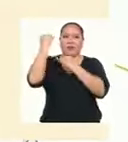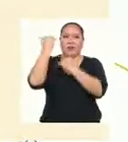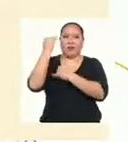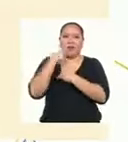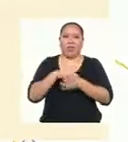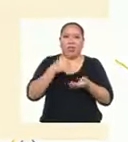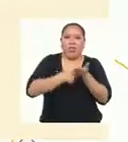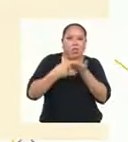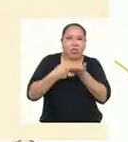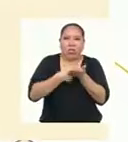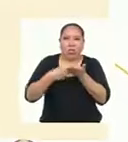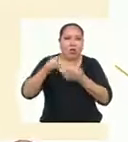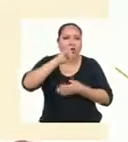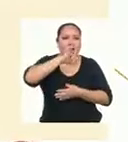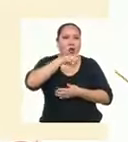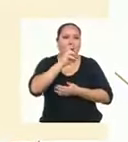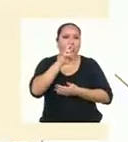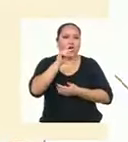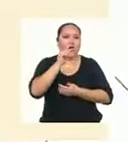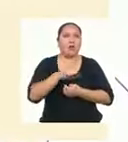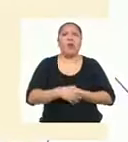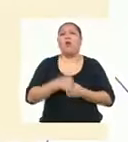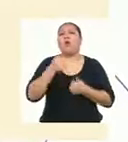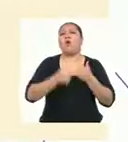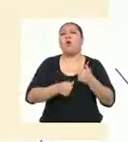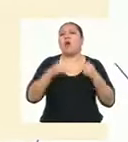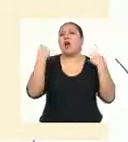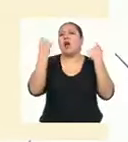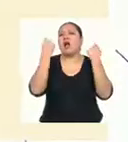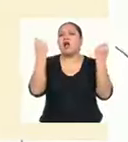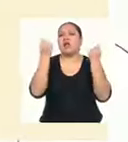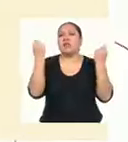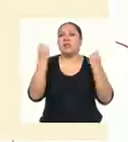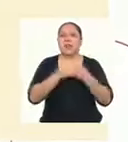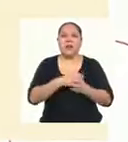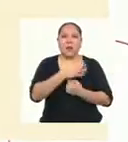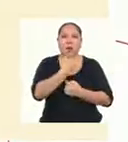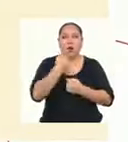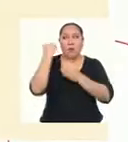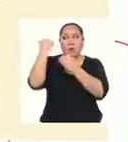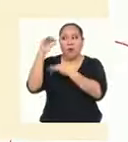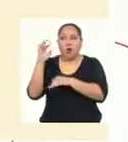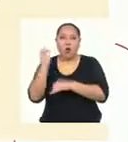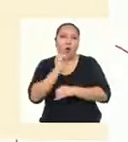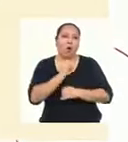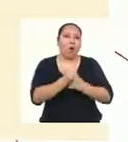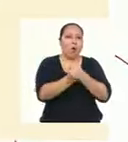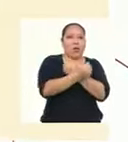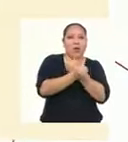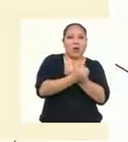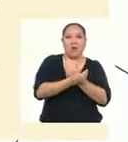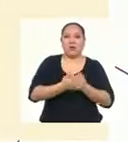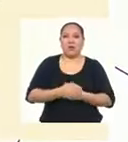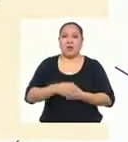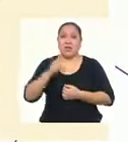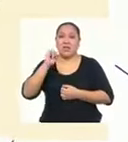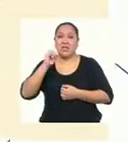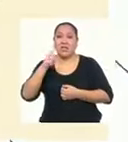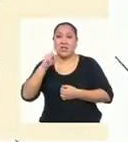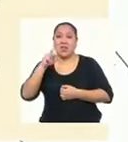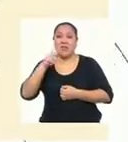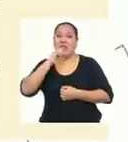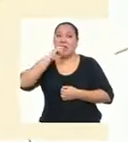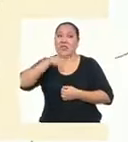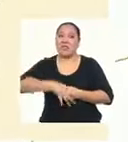comenzó a discutir con Jorge de cuál carnaval era mejor, si el de Piura o el de Ayacucho. Silvia decía que en